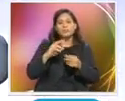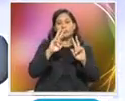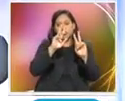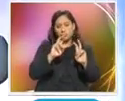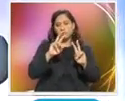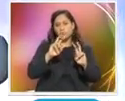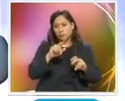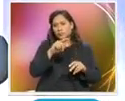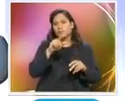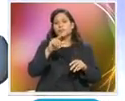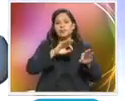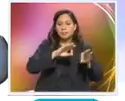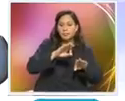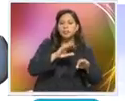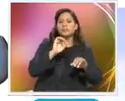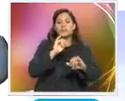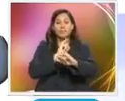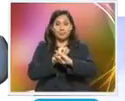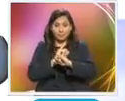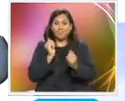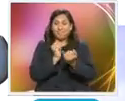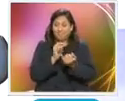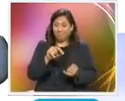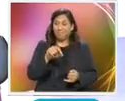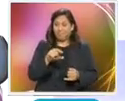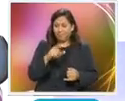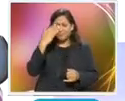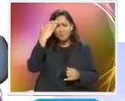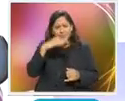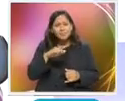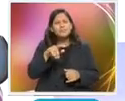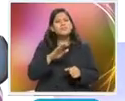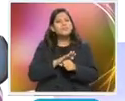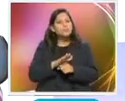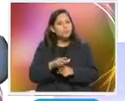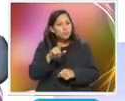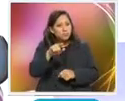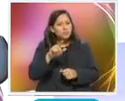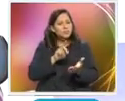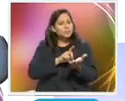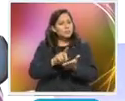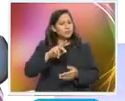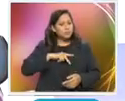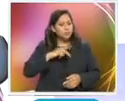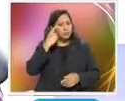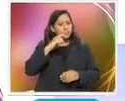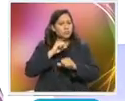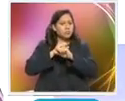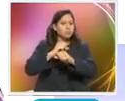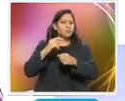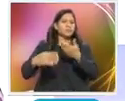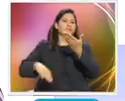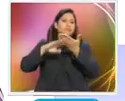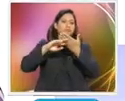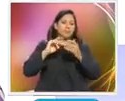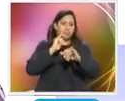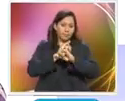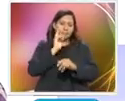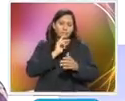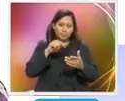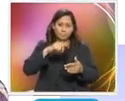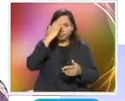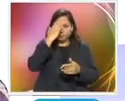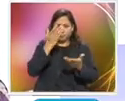por supuesto que el ciberespacio no es la excepción. ¿Sabe cuáles son sus derechos para no ser acosado en la red? Se lo vamos a